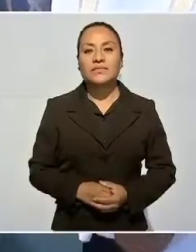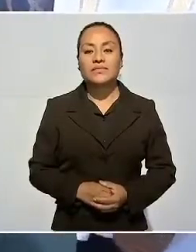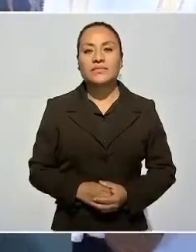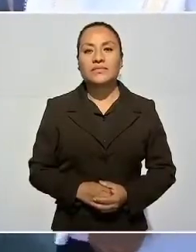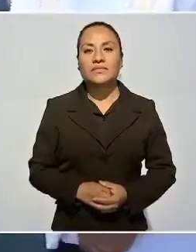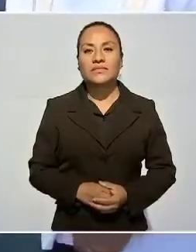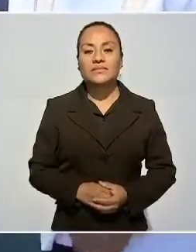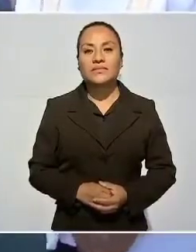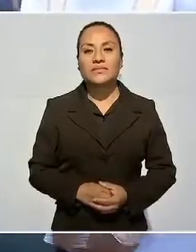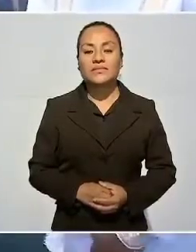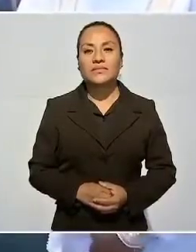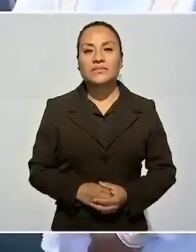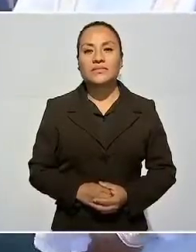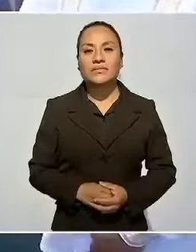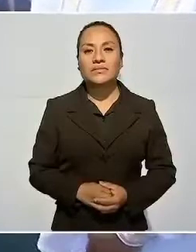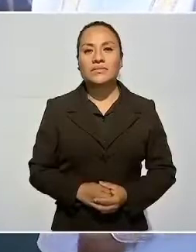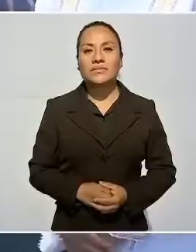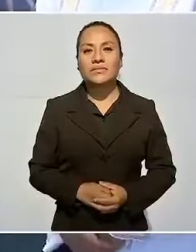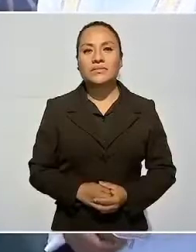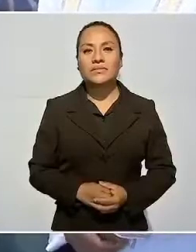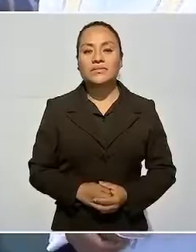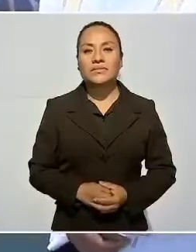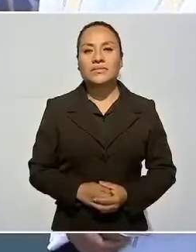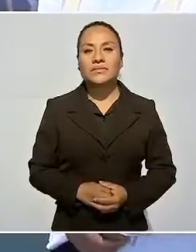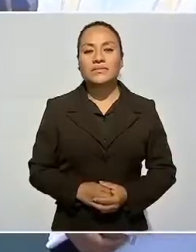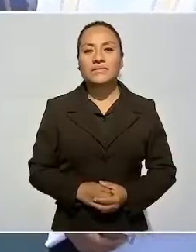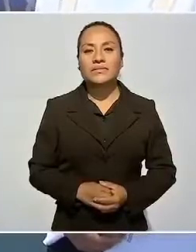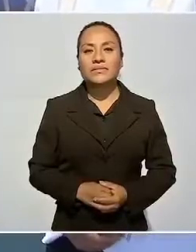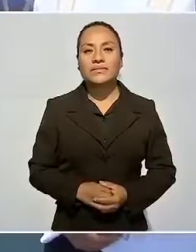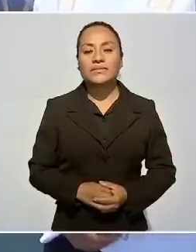señor. ¿no quieres? Sí, bueno, por favor.